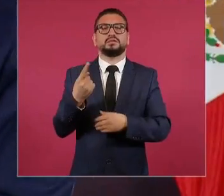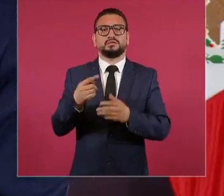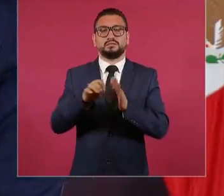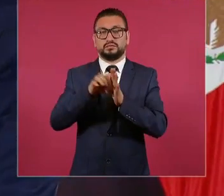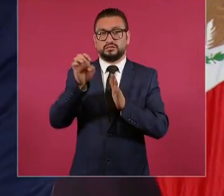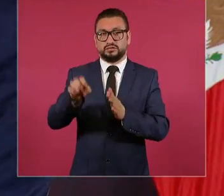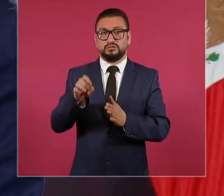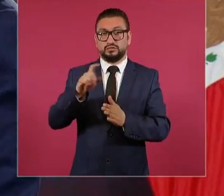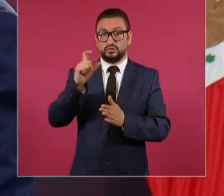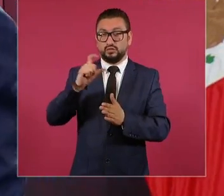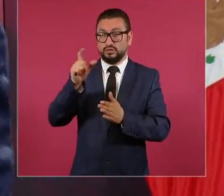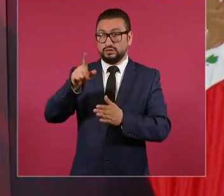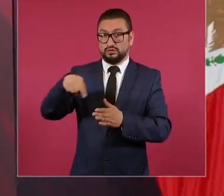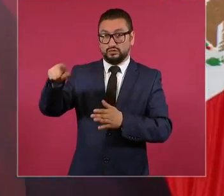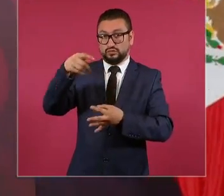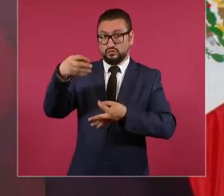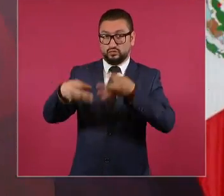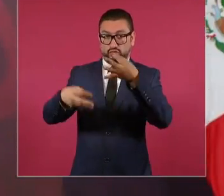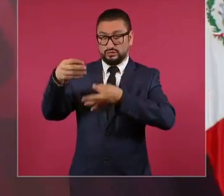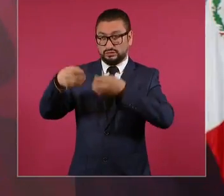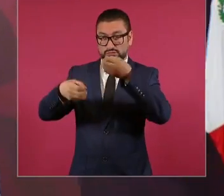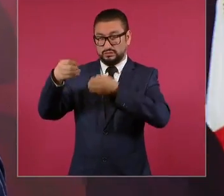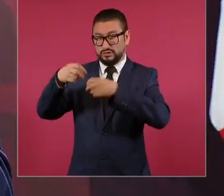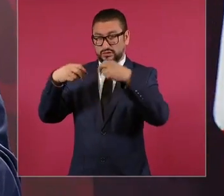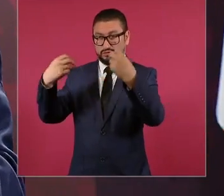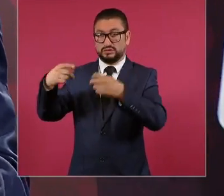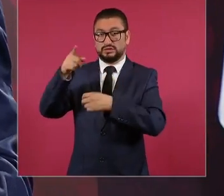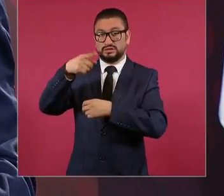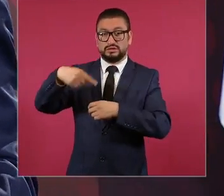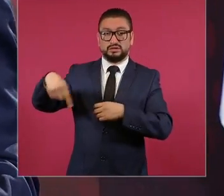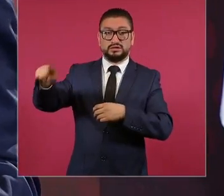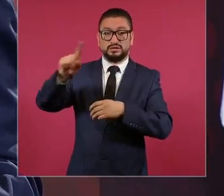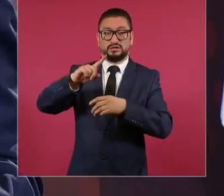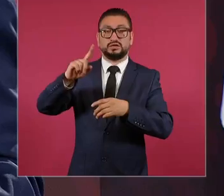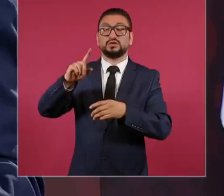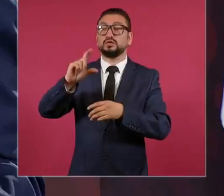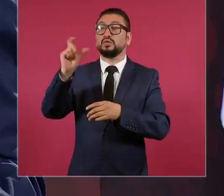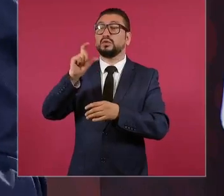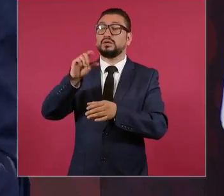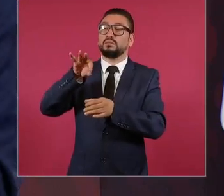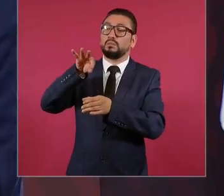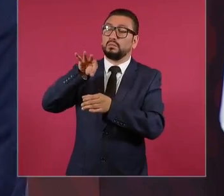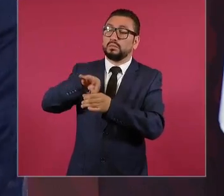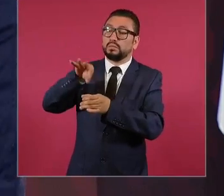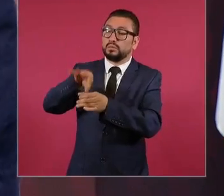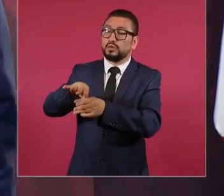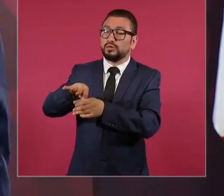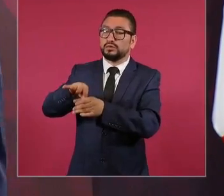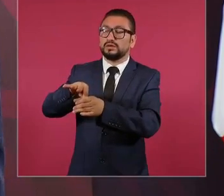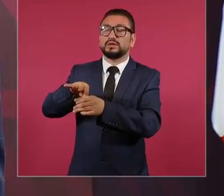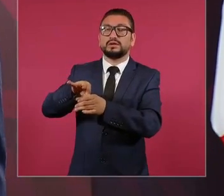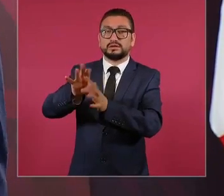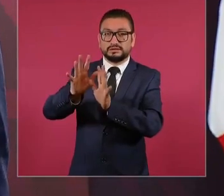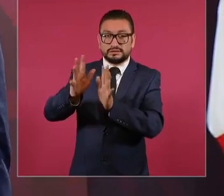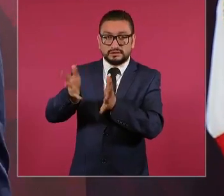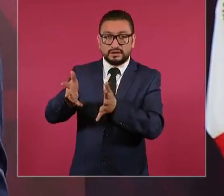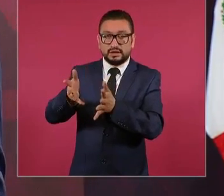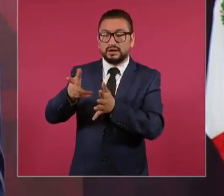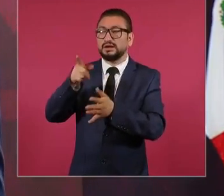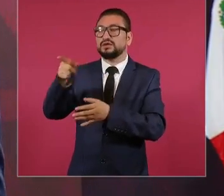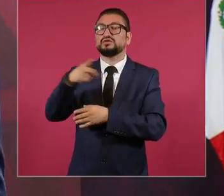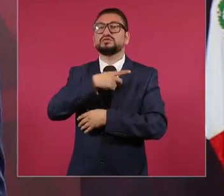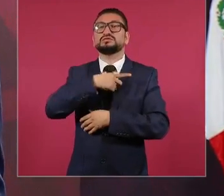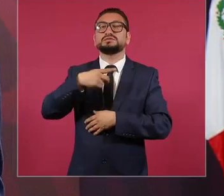al momento que los jueces, magistrados, ministros, sean electos, van a tener que